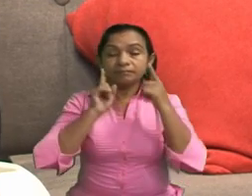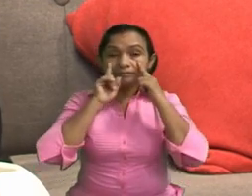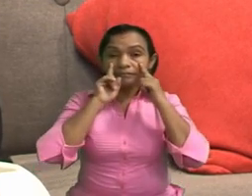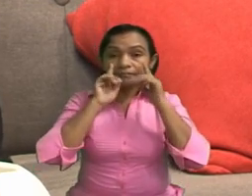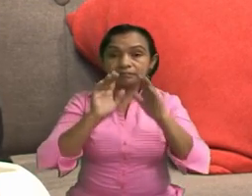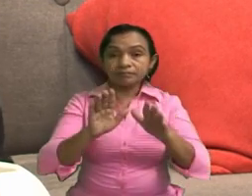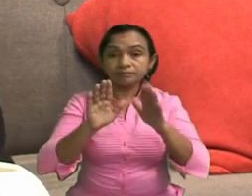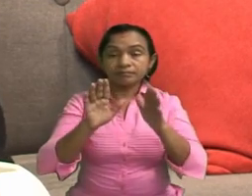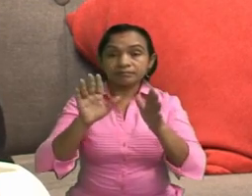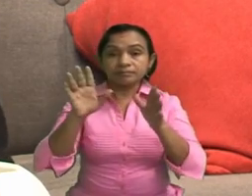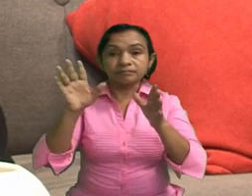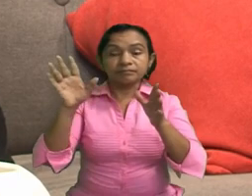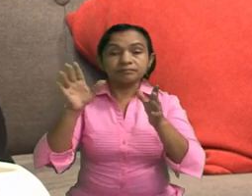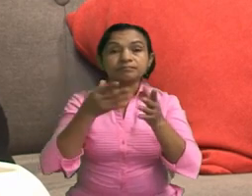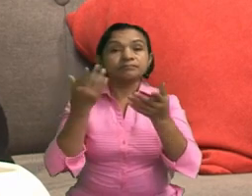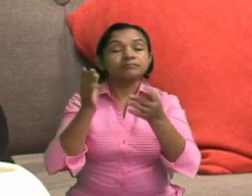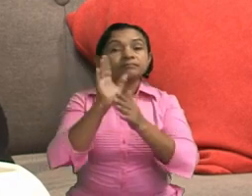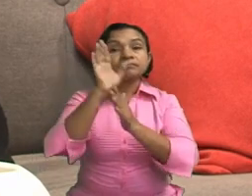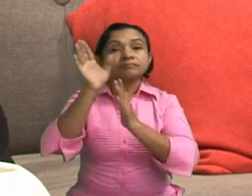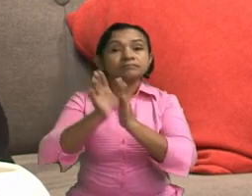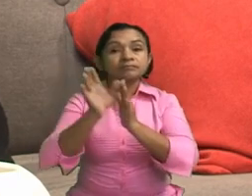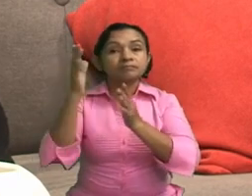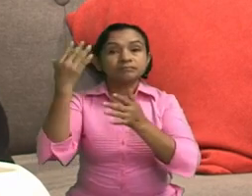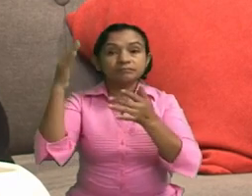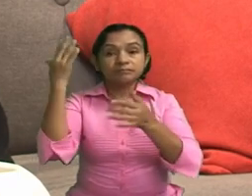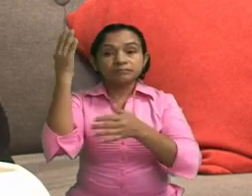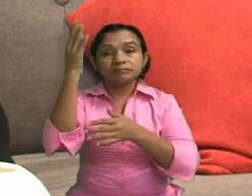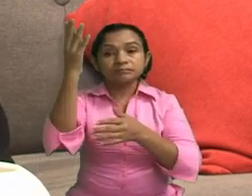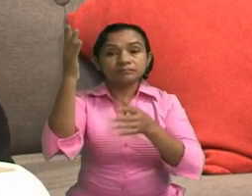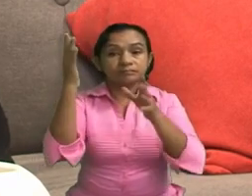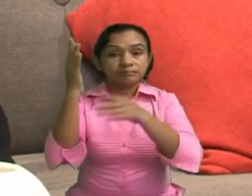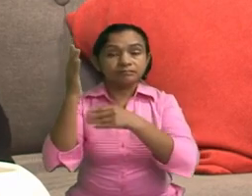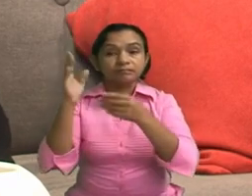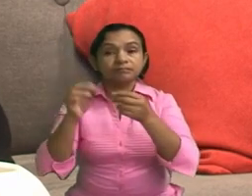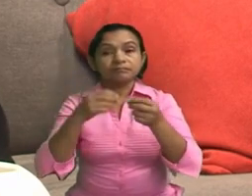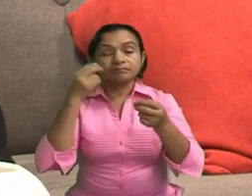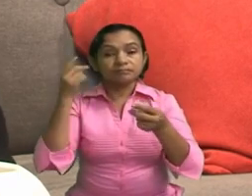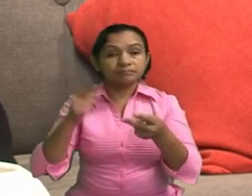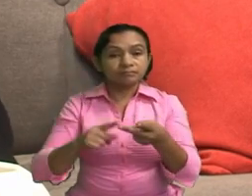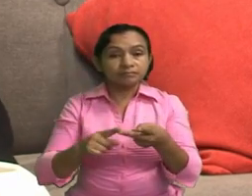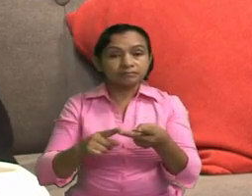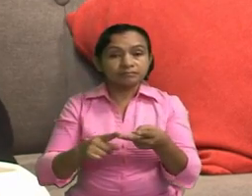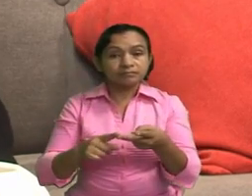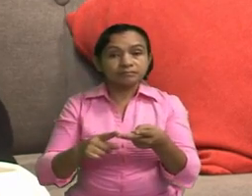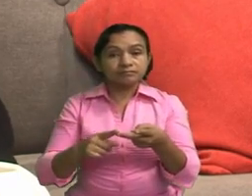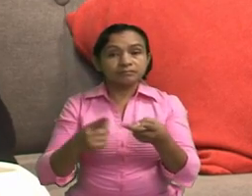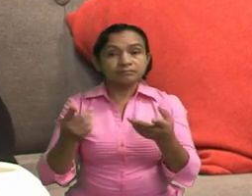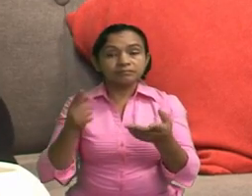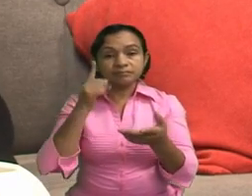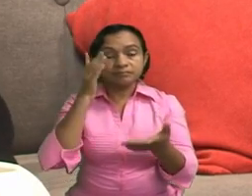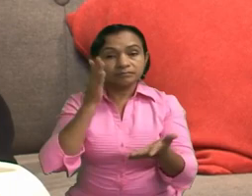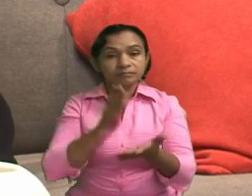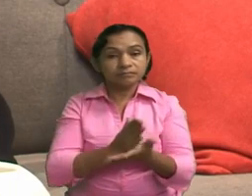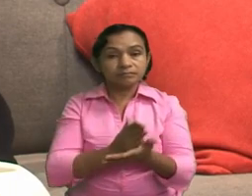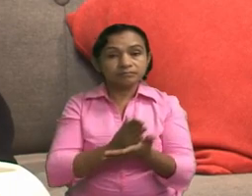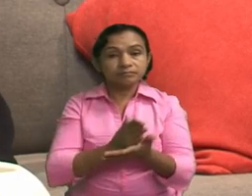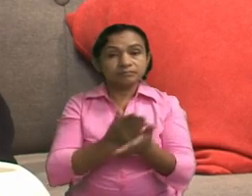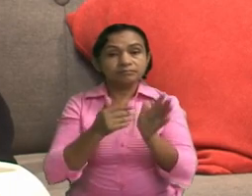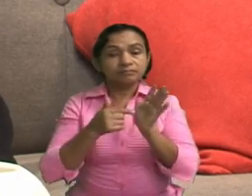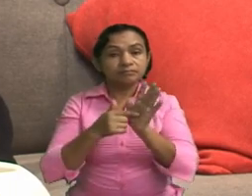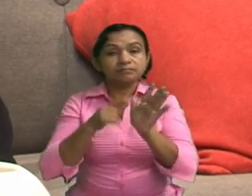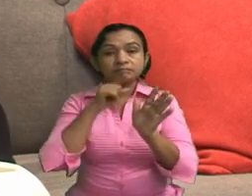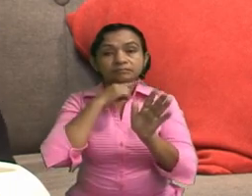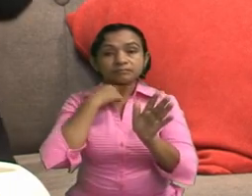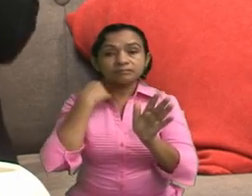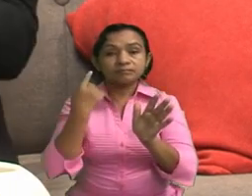de que capturaste X cantidad de carbono en primera instancia. Segundo, una vez que ya demostraste,